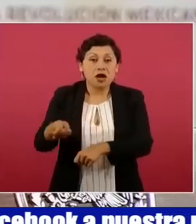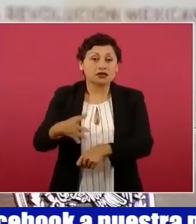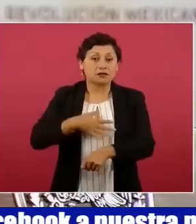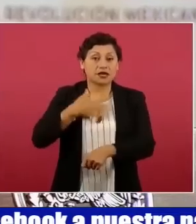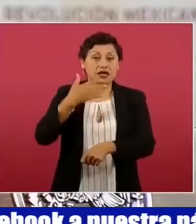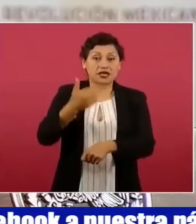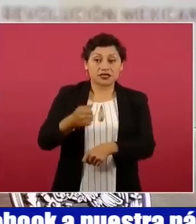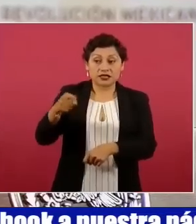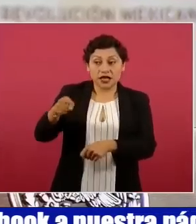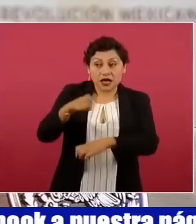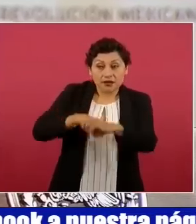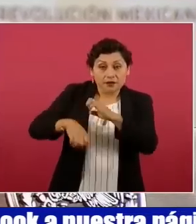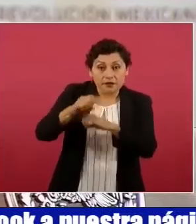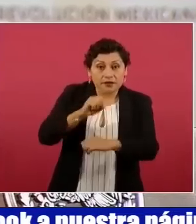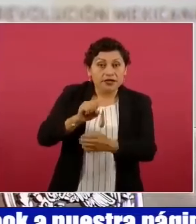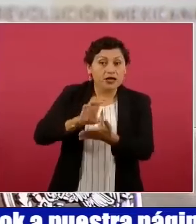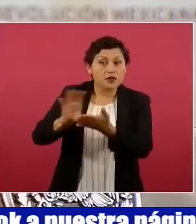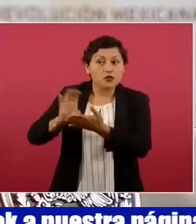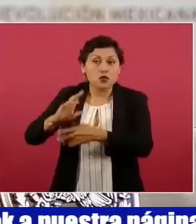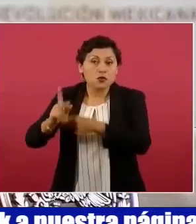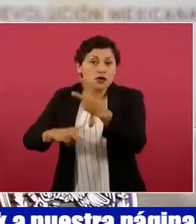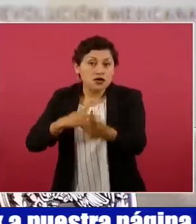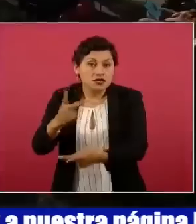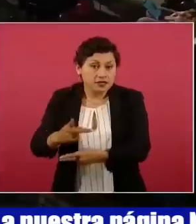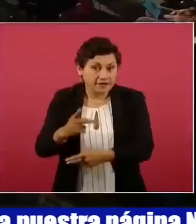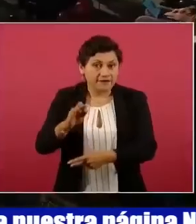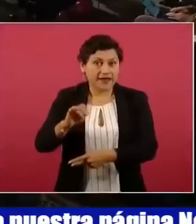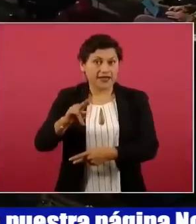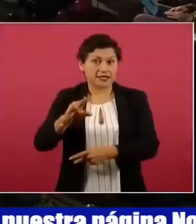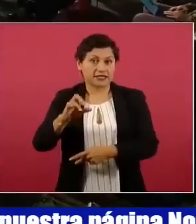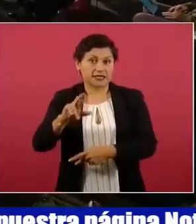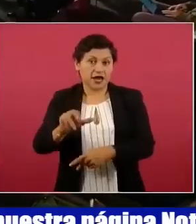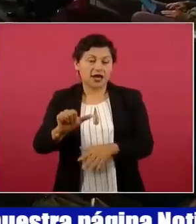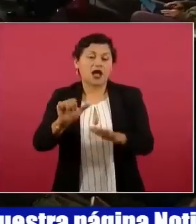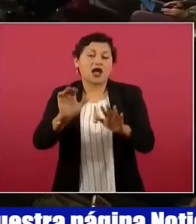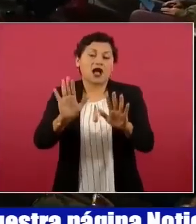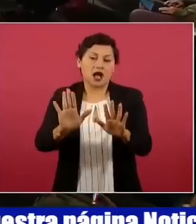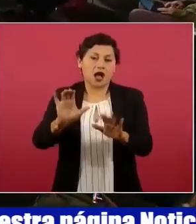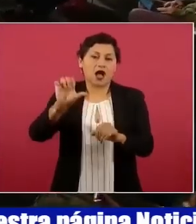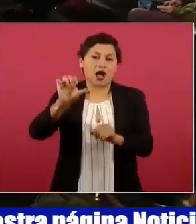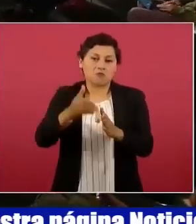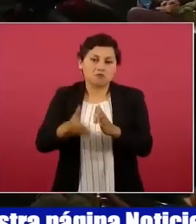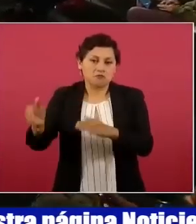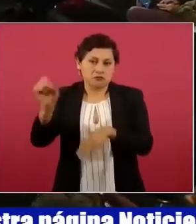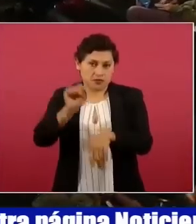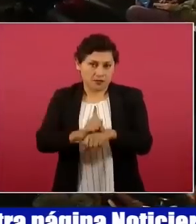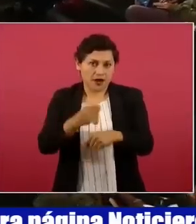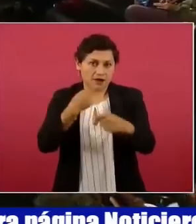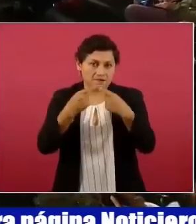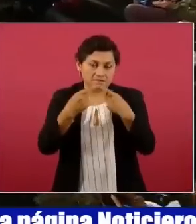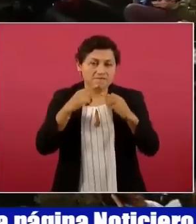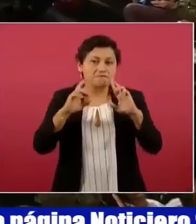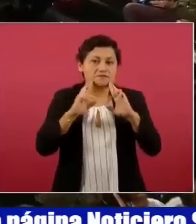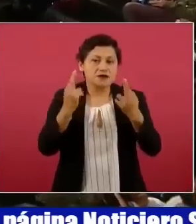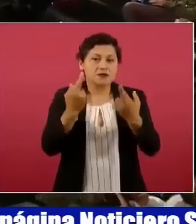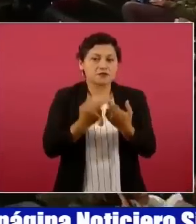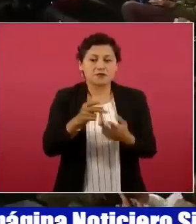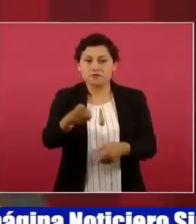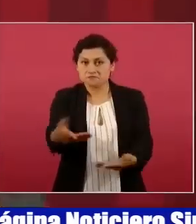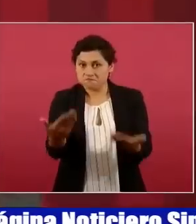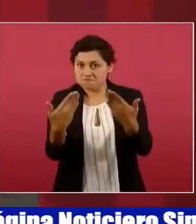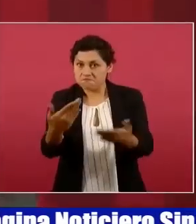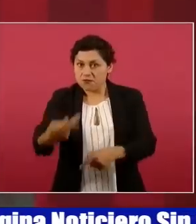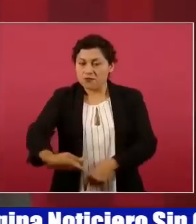Bueno, sí, es creo que un caso muy complejo. Evidentemente hay muchísimas, quien haya